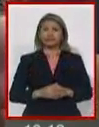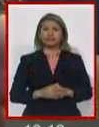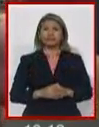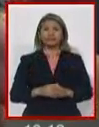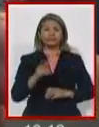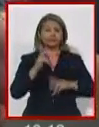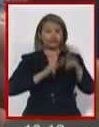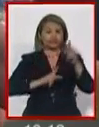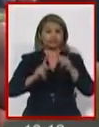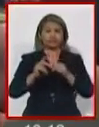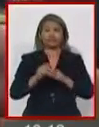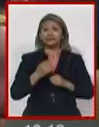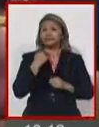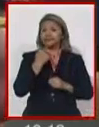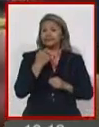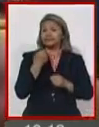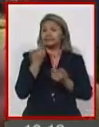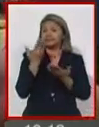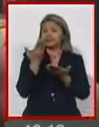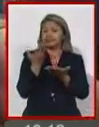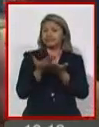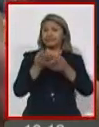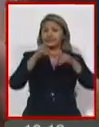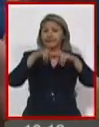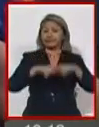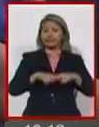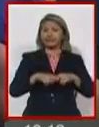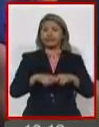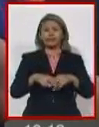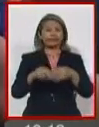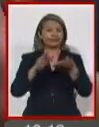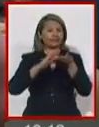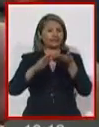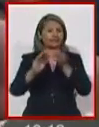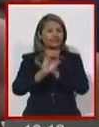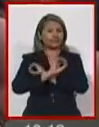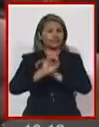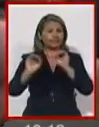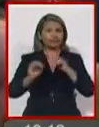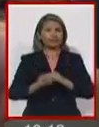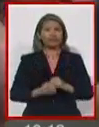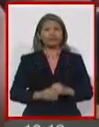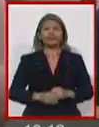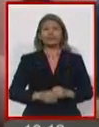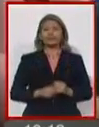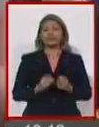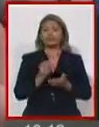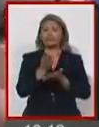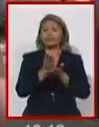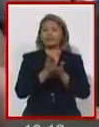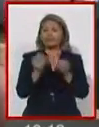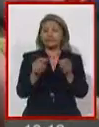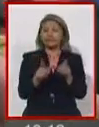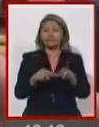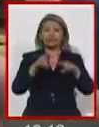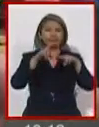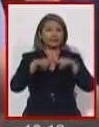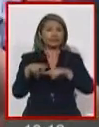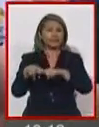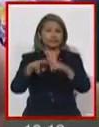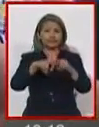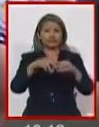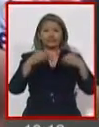bien arbitraria se han venido y se han asentado, sin ningún tipo de permiso, loteando prácticamente, como pueden